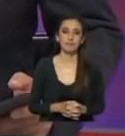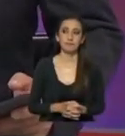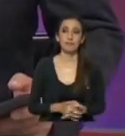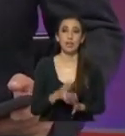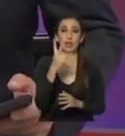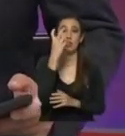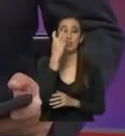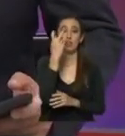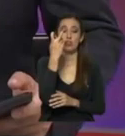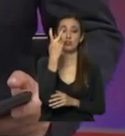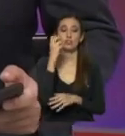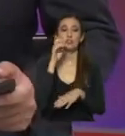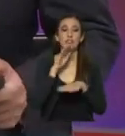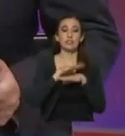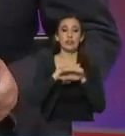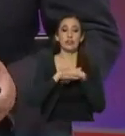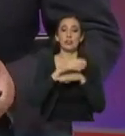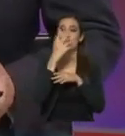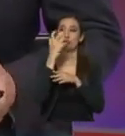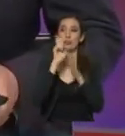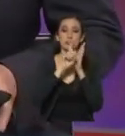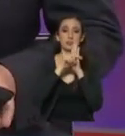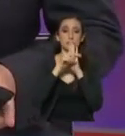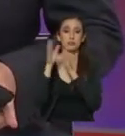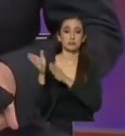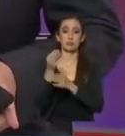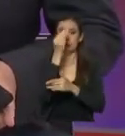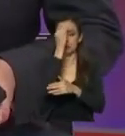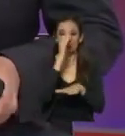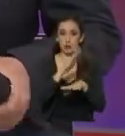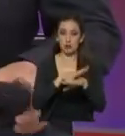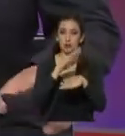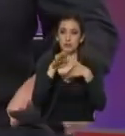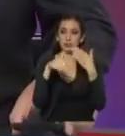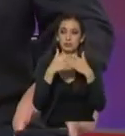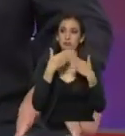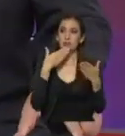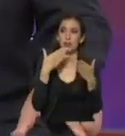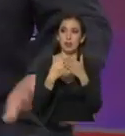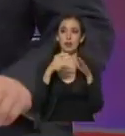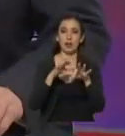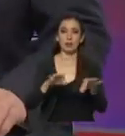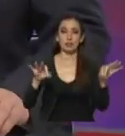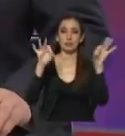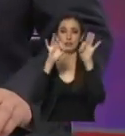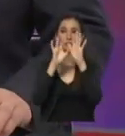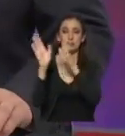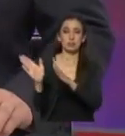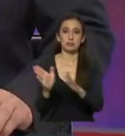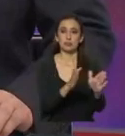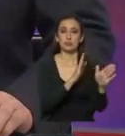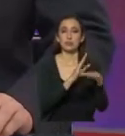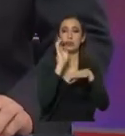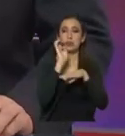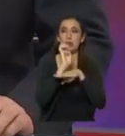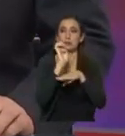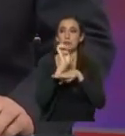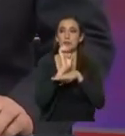12 horas con 13 minutos. Amigos, buenas tardes. Gracias por seguir la programación de los medios públicos del